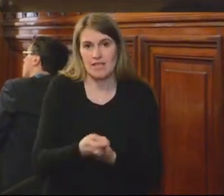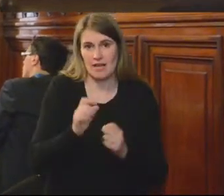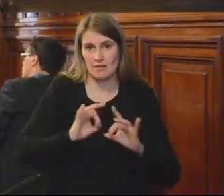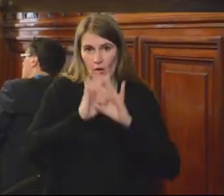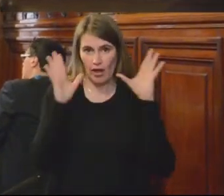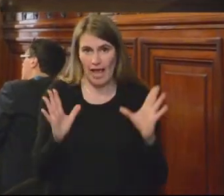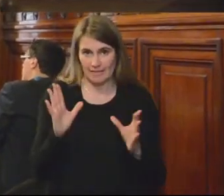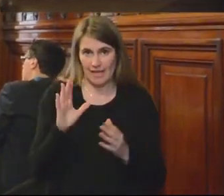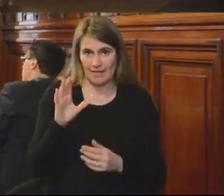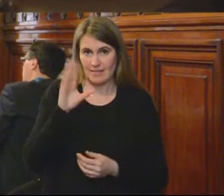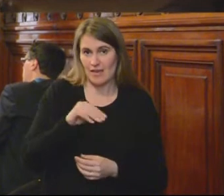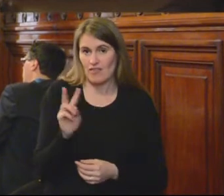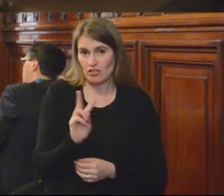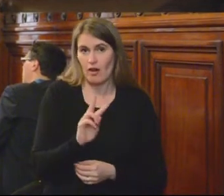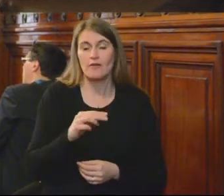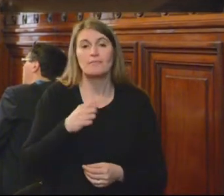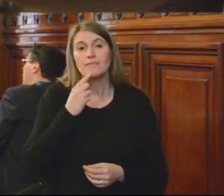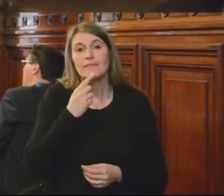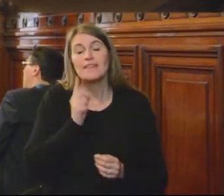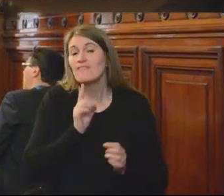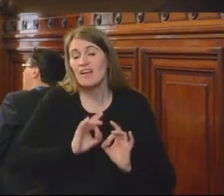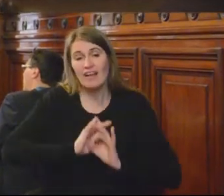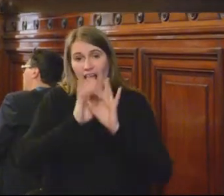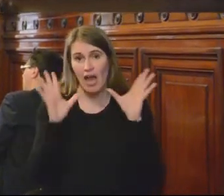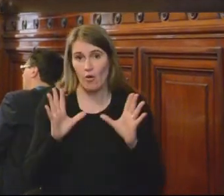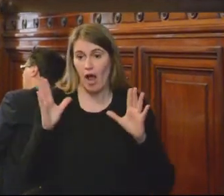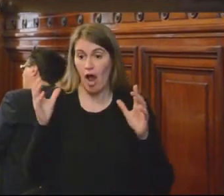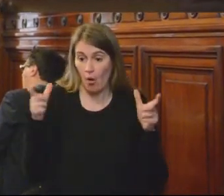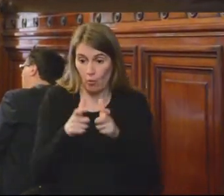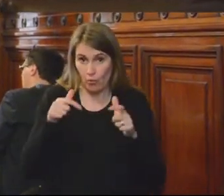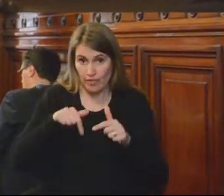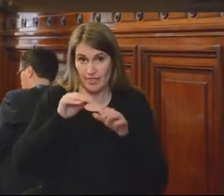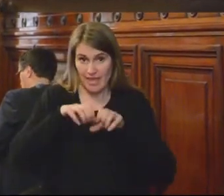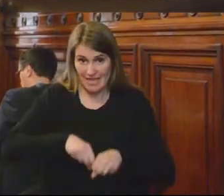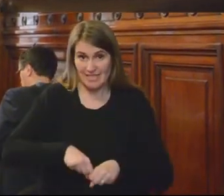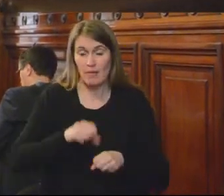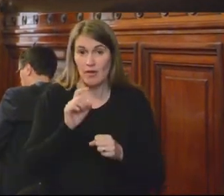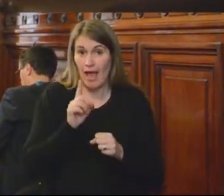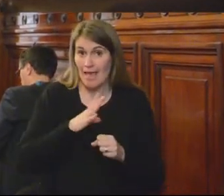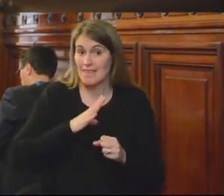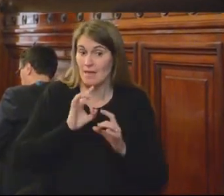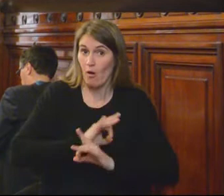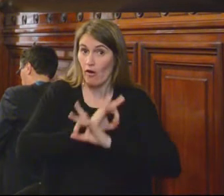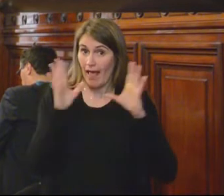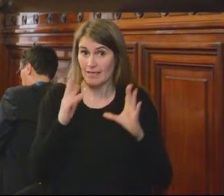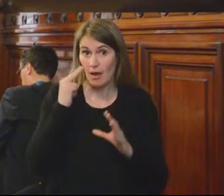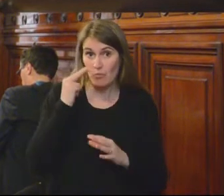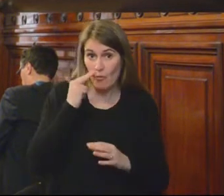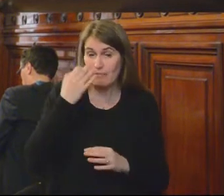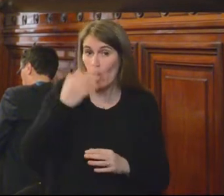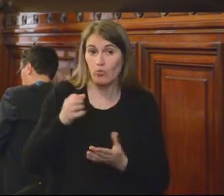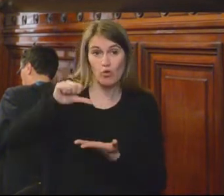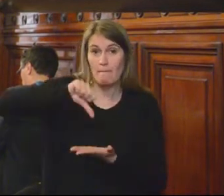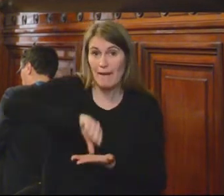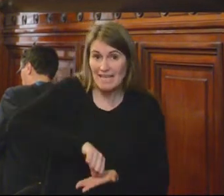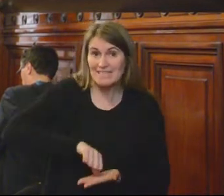es muy importante para nosotros dejarlo claro en esta audiencia, que este quiebre de institucionalidad democrática se da en un país sumergido en una